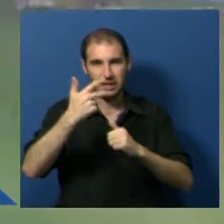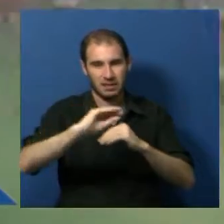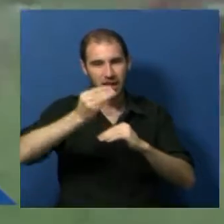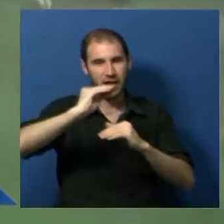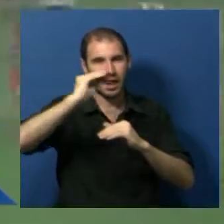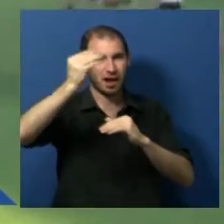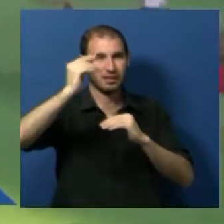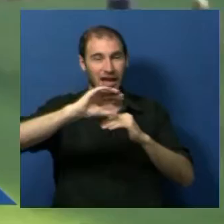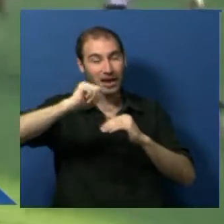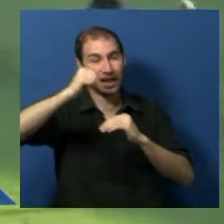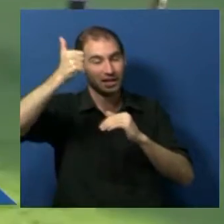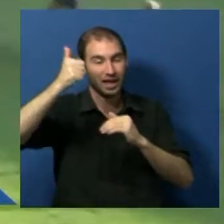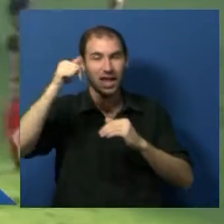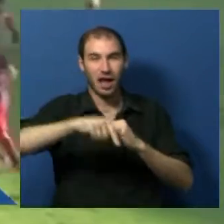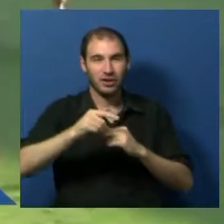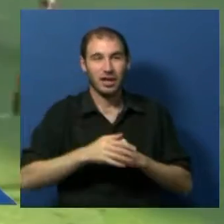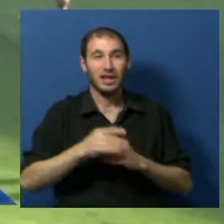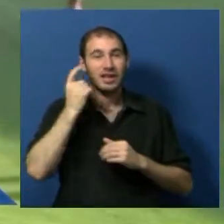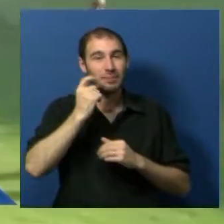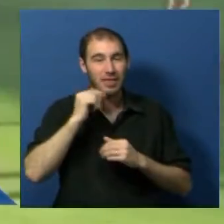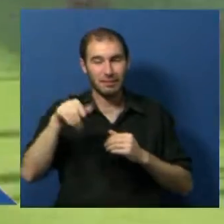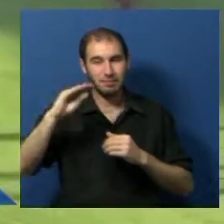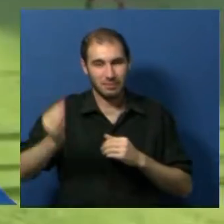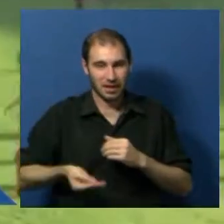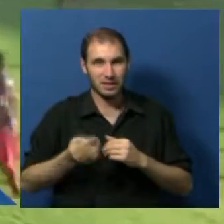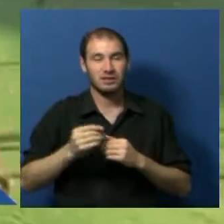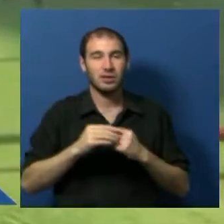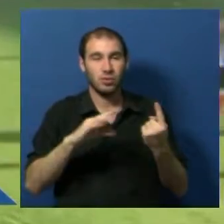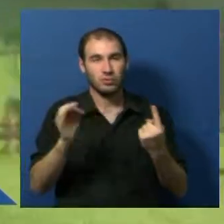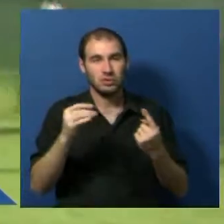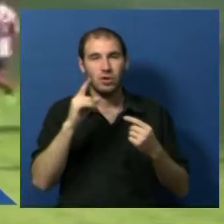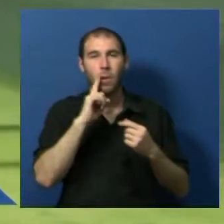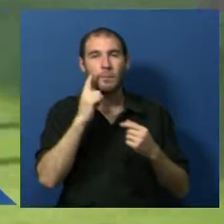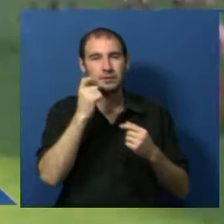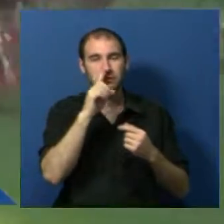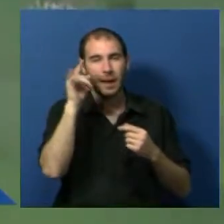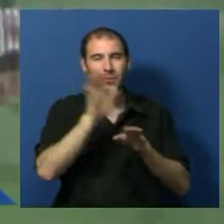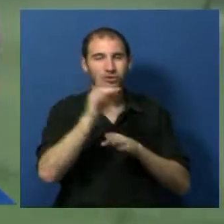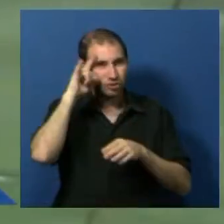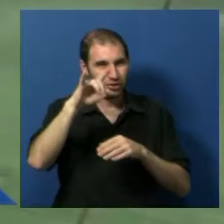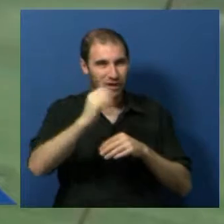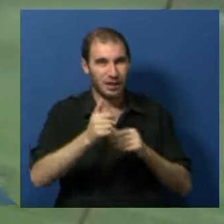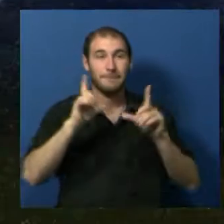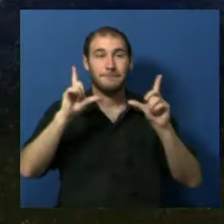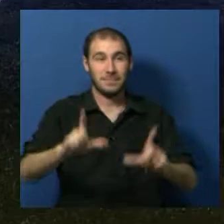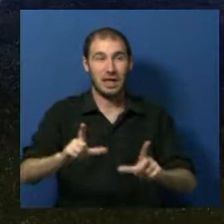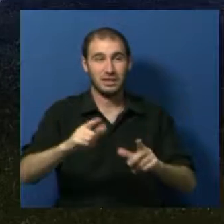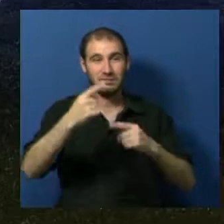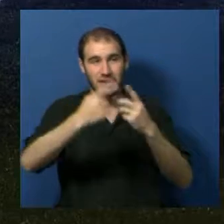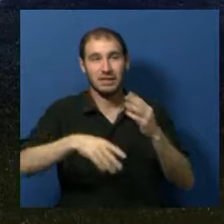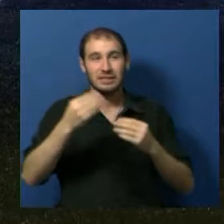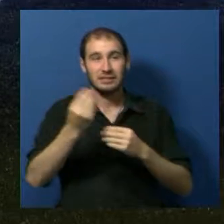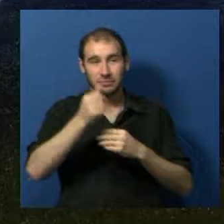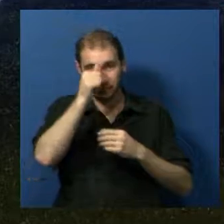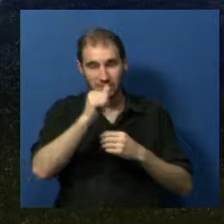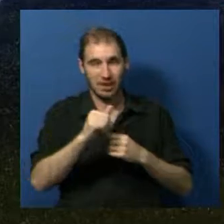forma consecutiva. Esta vez se fue el turno de Rivadavia de Lincoln, que le ganó 1-0 con el gol del Toro Parisi. Muy bien. Placa de los resultados de este fin de semana,